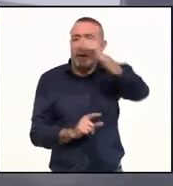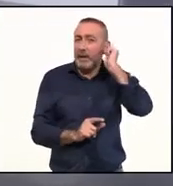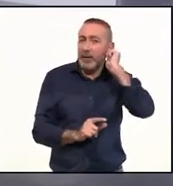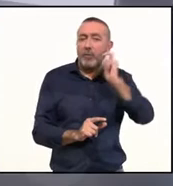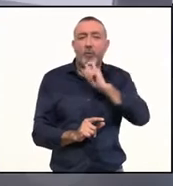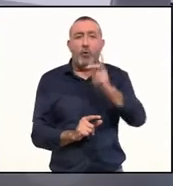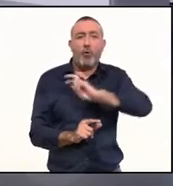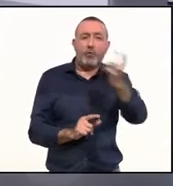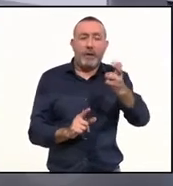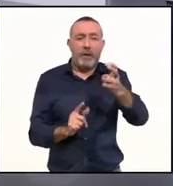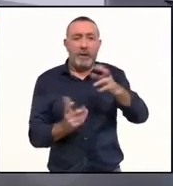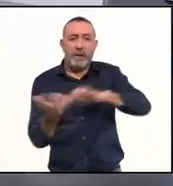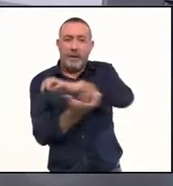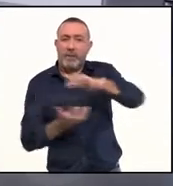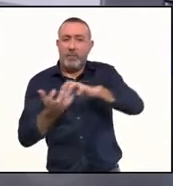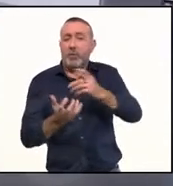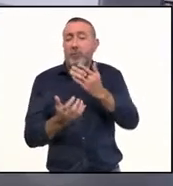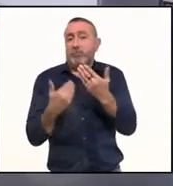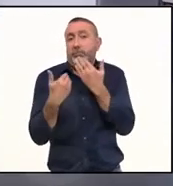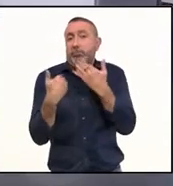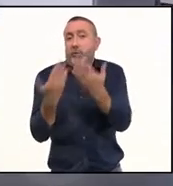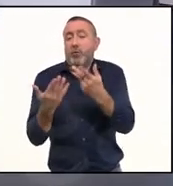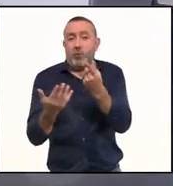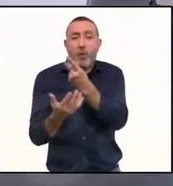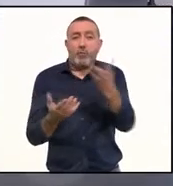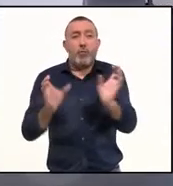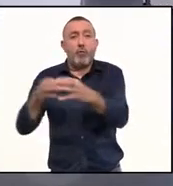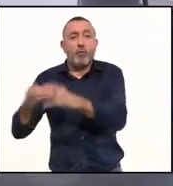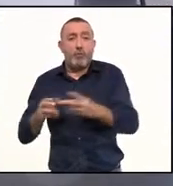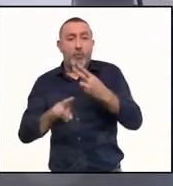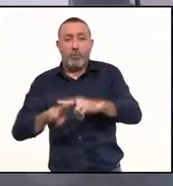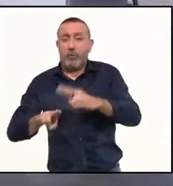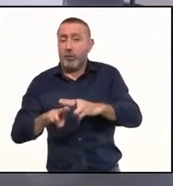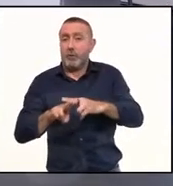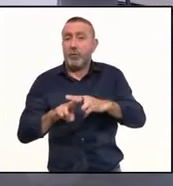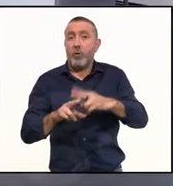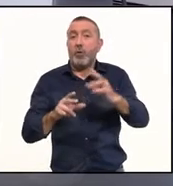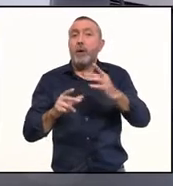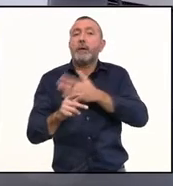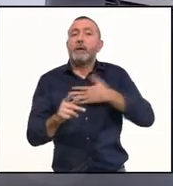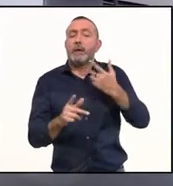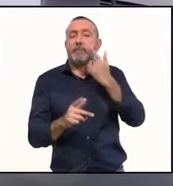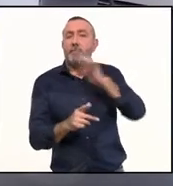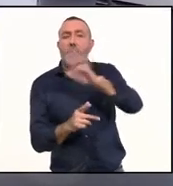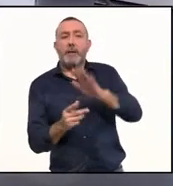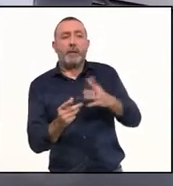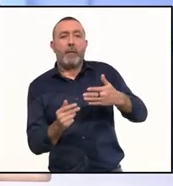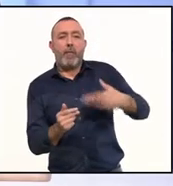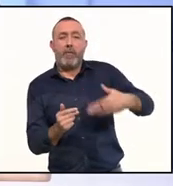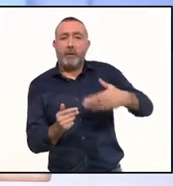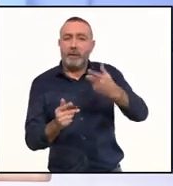principalmente por parte partidos políticos y organizaciones que quieren infravalorar la violencia que sufren las mujeres